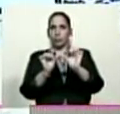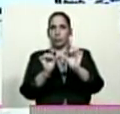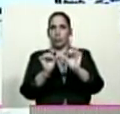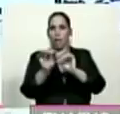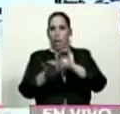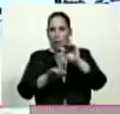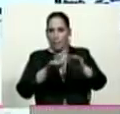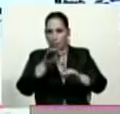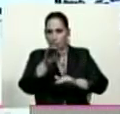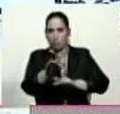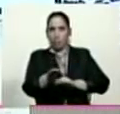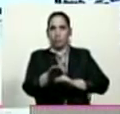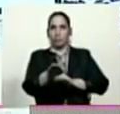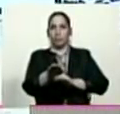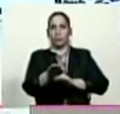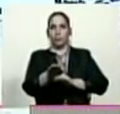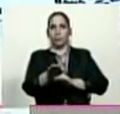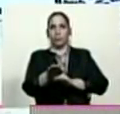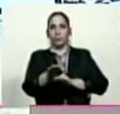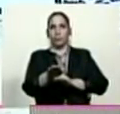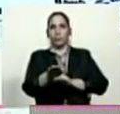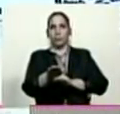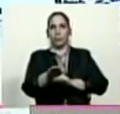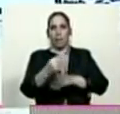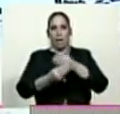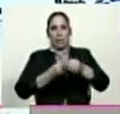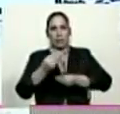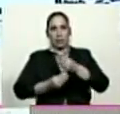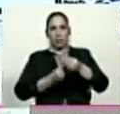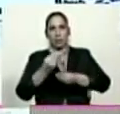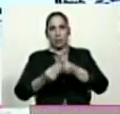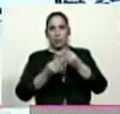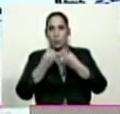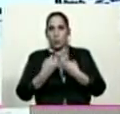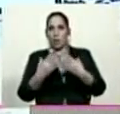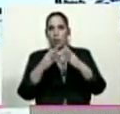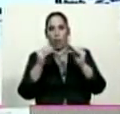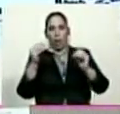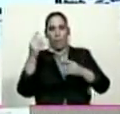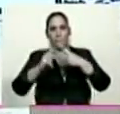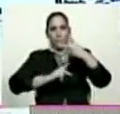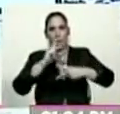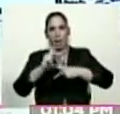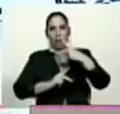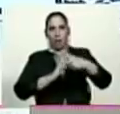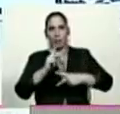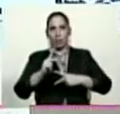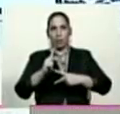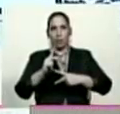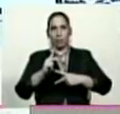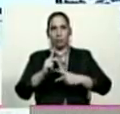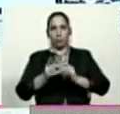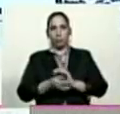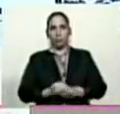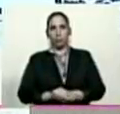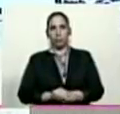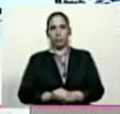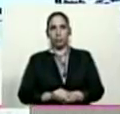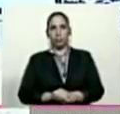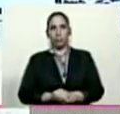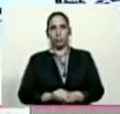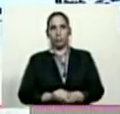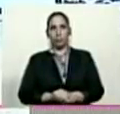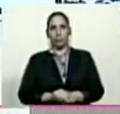avanzar. Estamos elaborando, bueno, todos los planes de